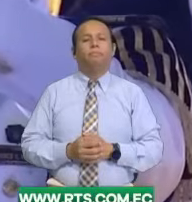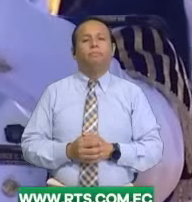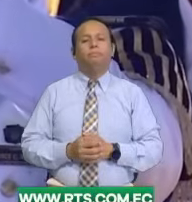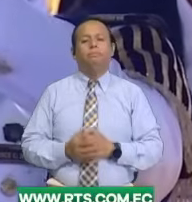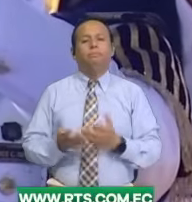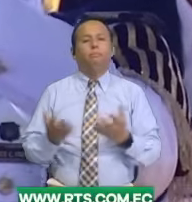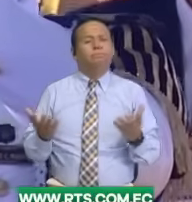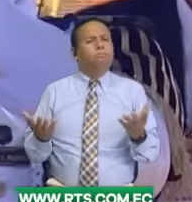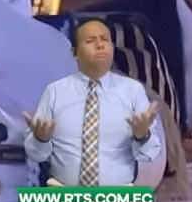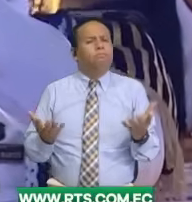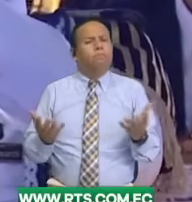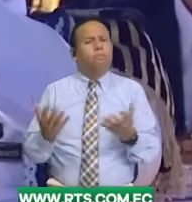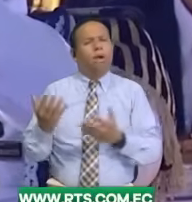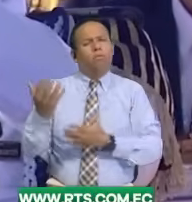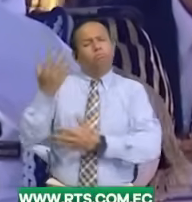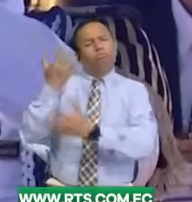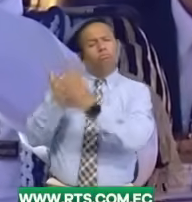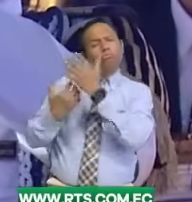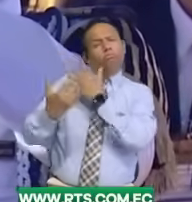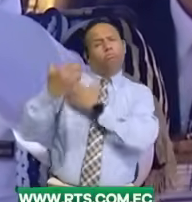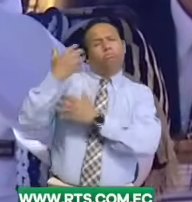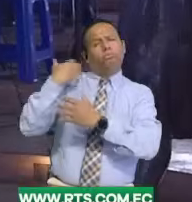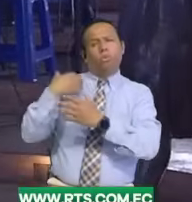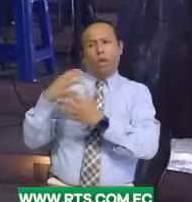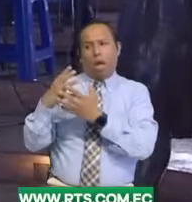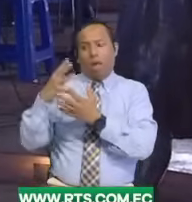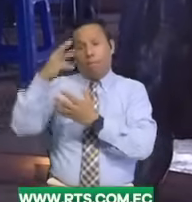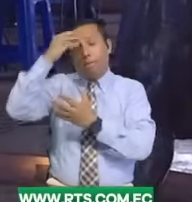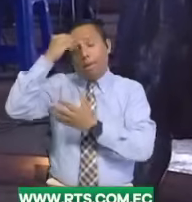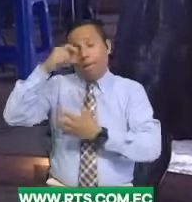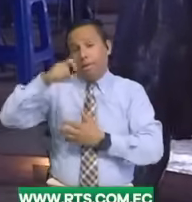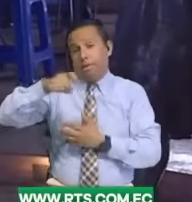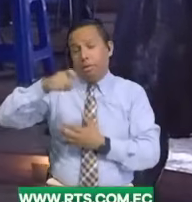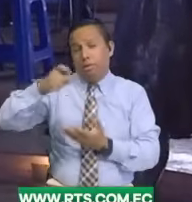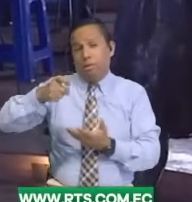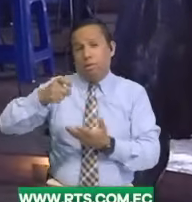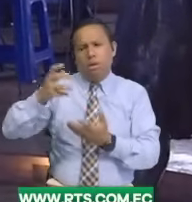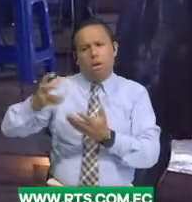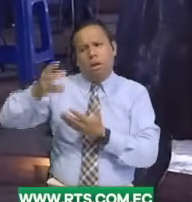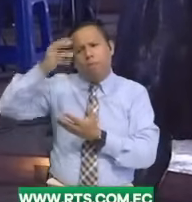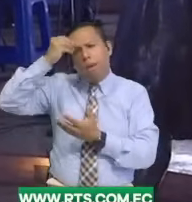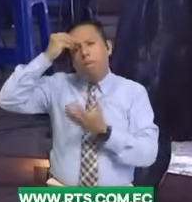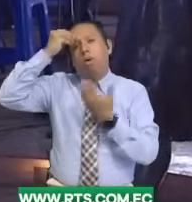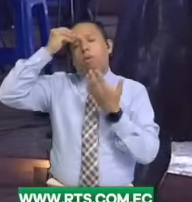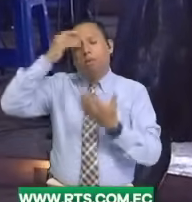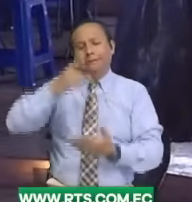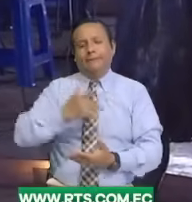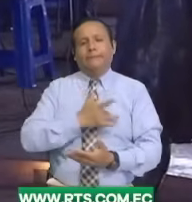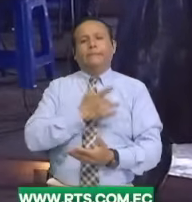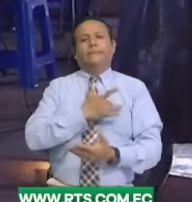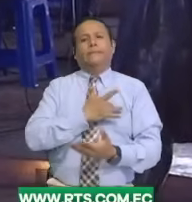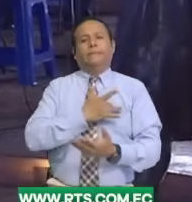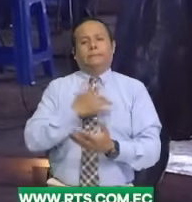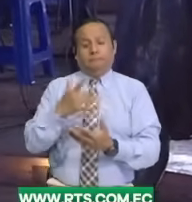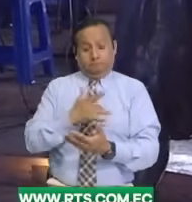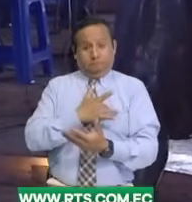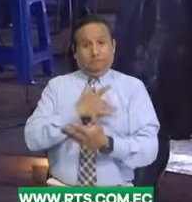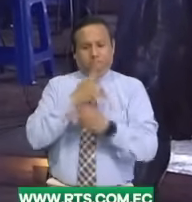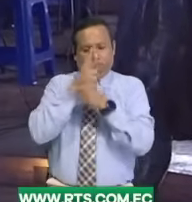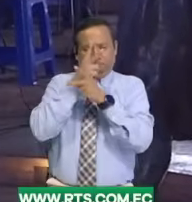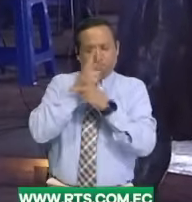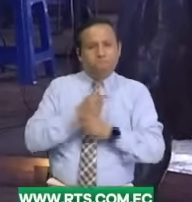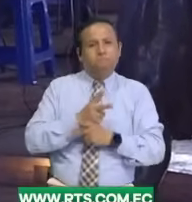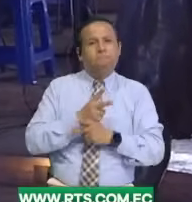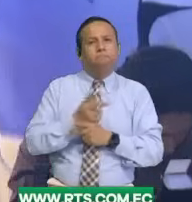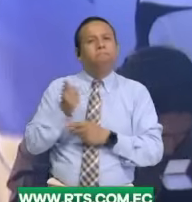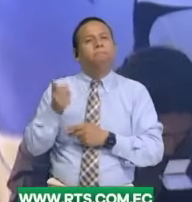Para defender nuestra historia, hay que conocerla. Para conocerla, hay que tenerla. Y para tenerla, hay que protegerla. Fueron las